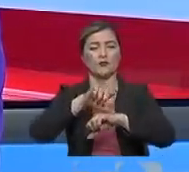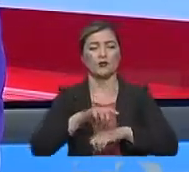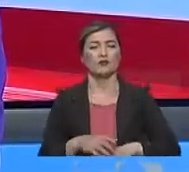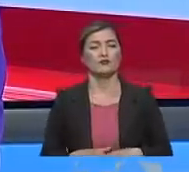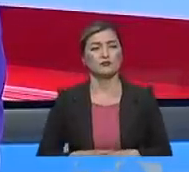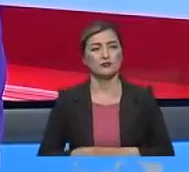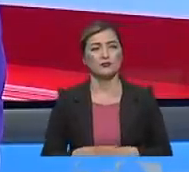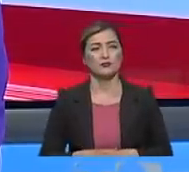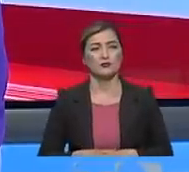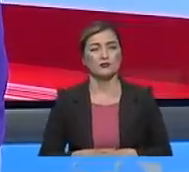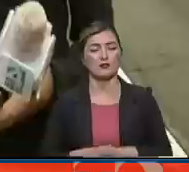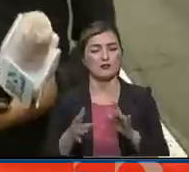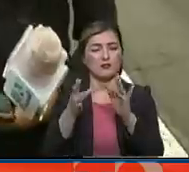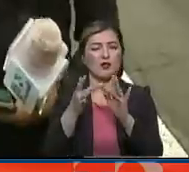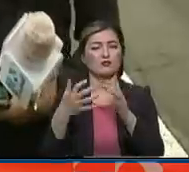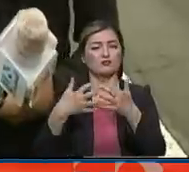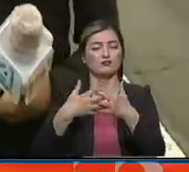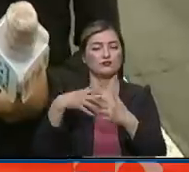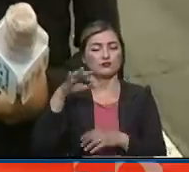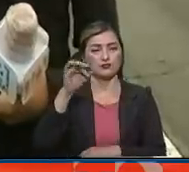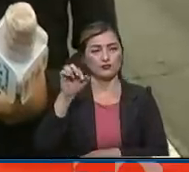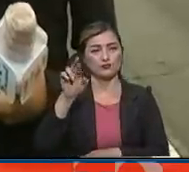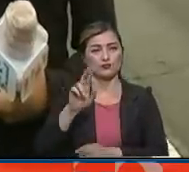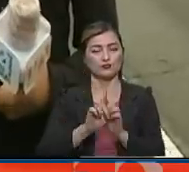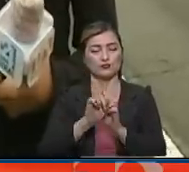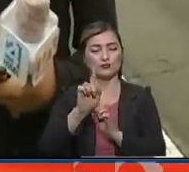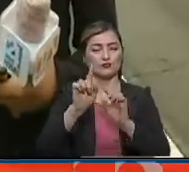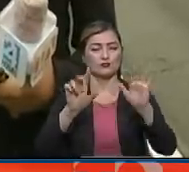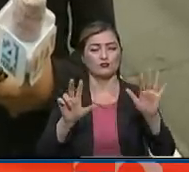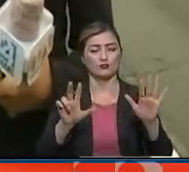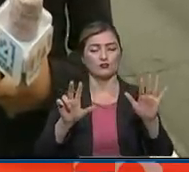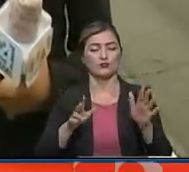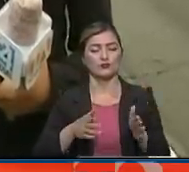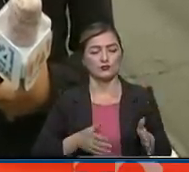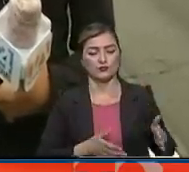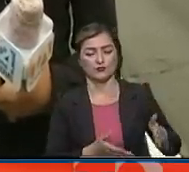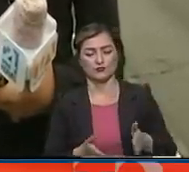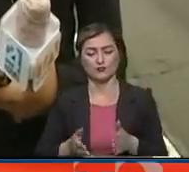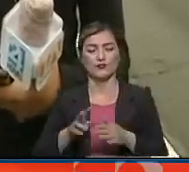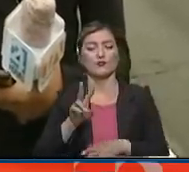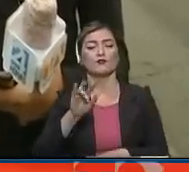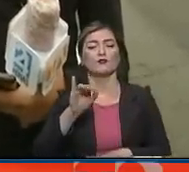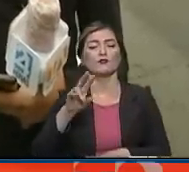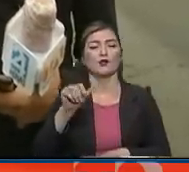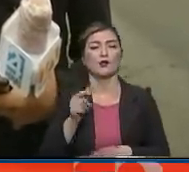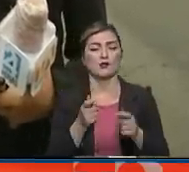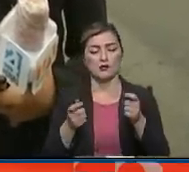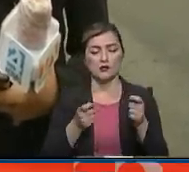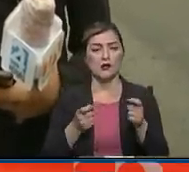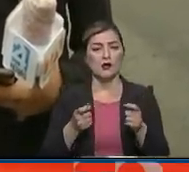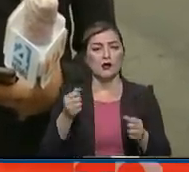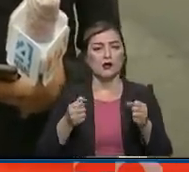6:26 y a esta hora vamos con Fernanda Ceballos hasta el kilómetro 8 de la Ruta Viva, donde se están realizando operativos para